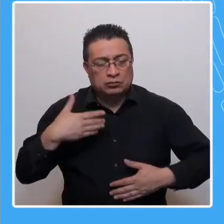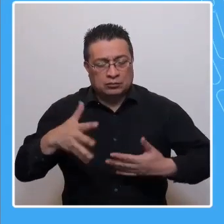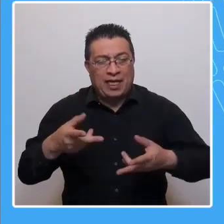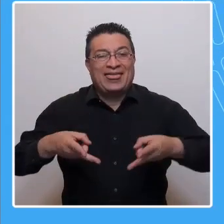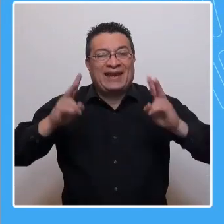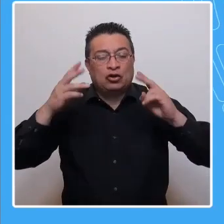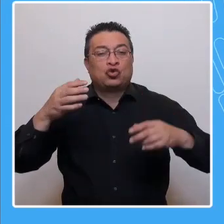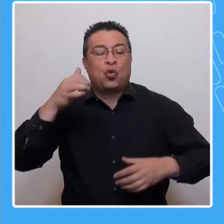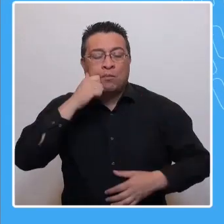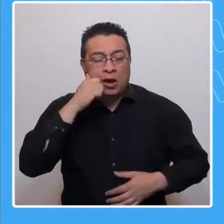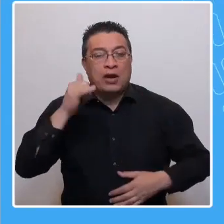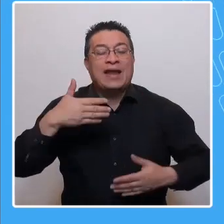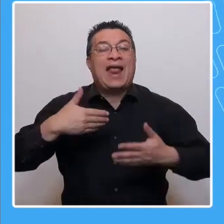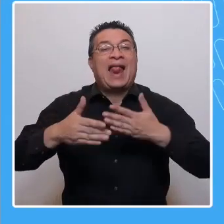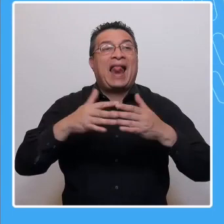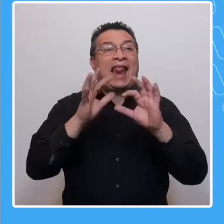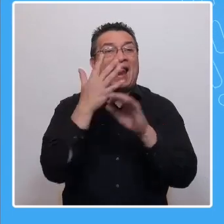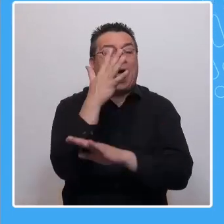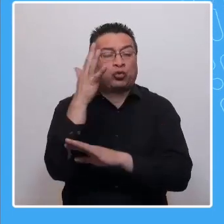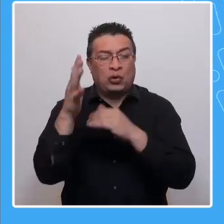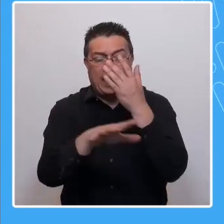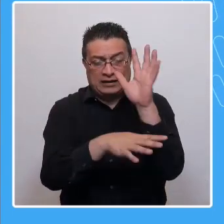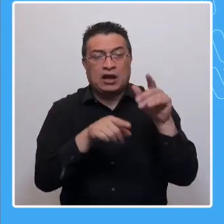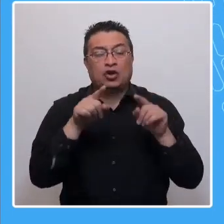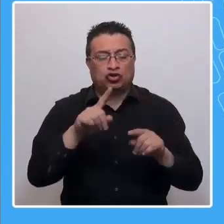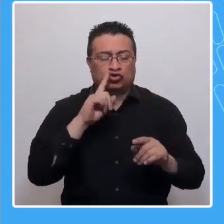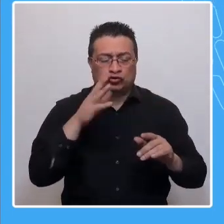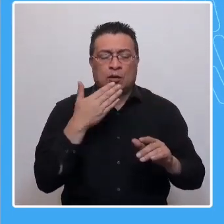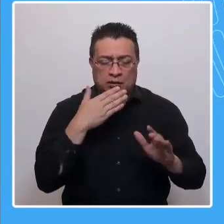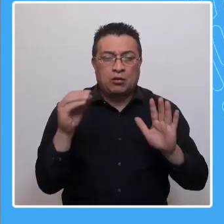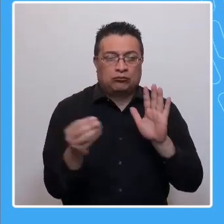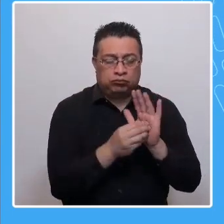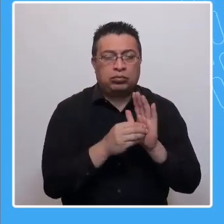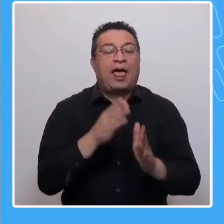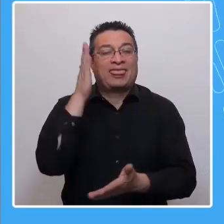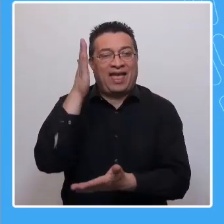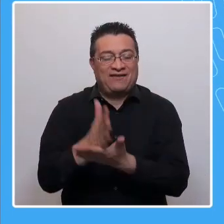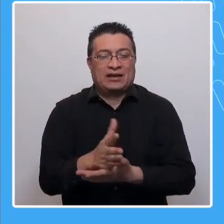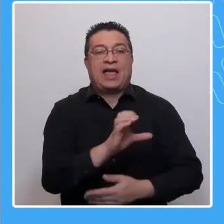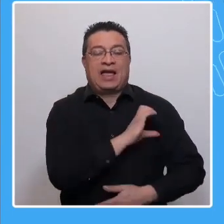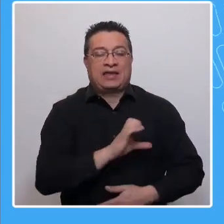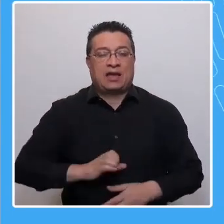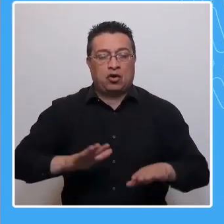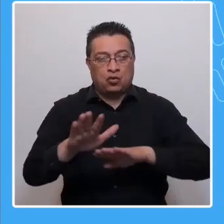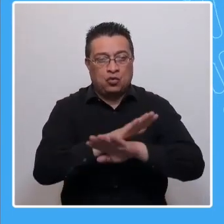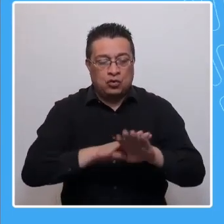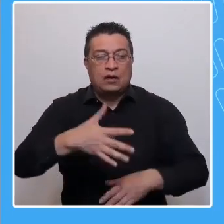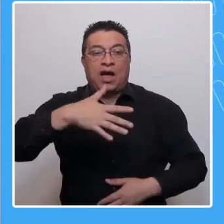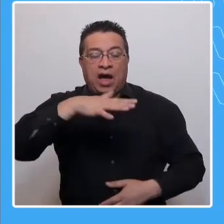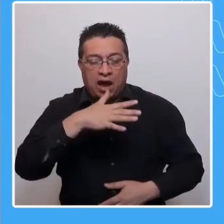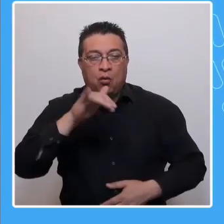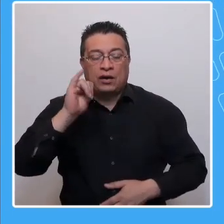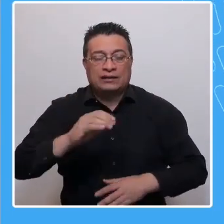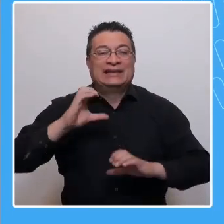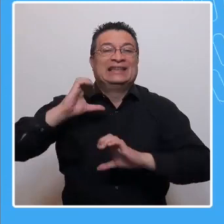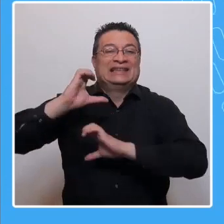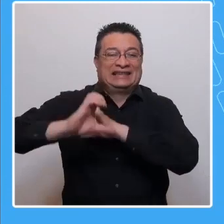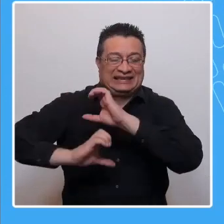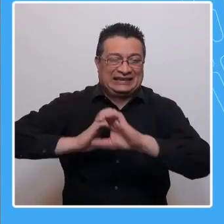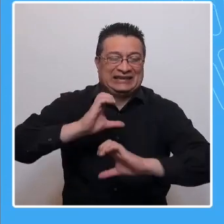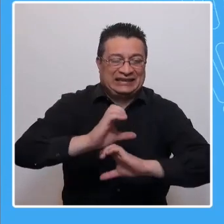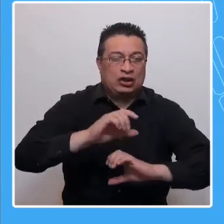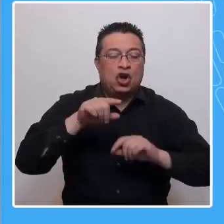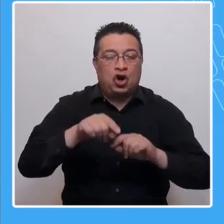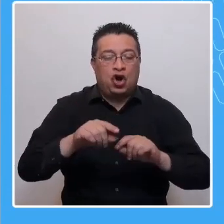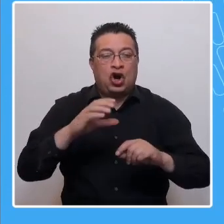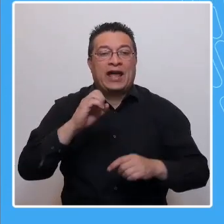como de la naturaleza, y establece, y esto es muy importante, un deber del Estado de proteger las aguas y su ciclo hidrológico. El artículo